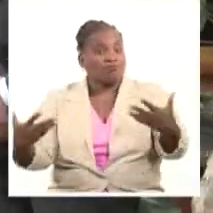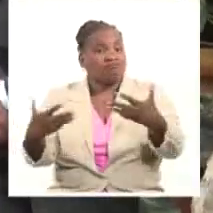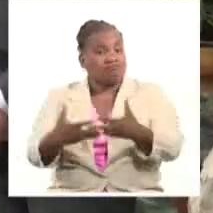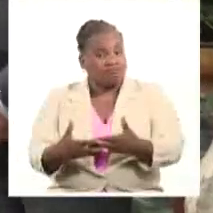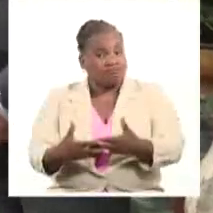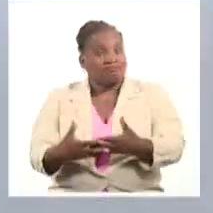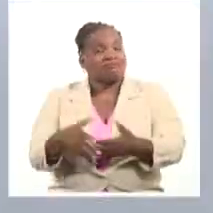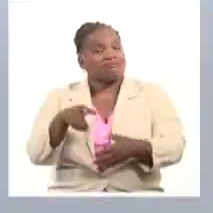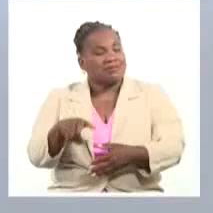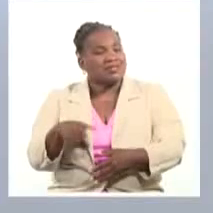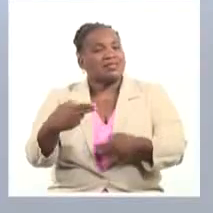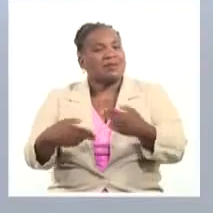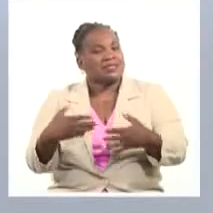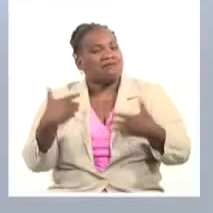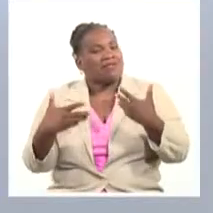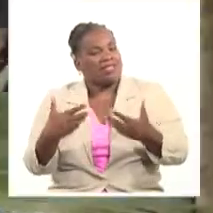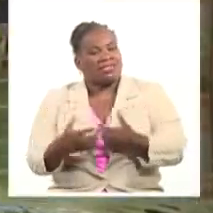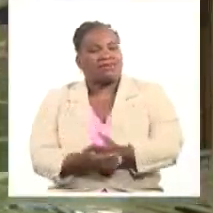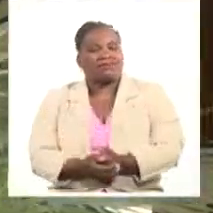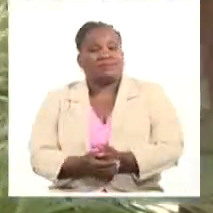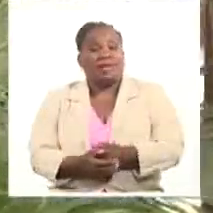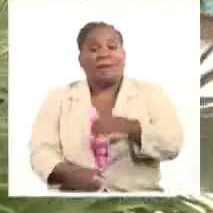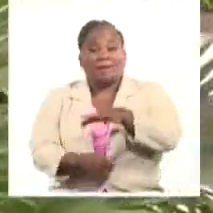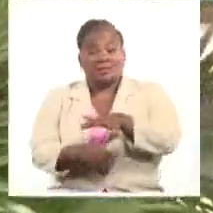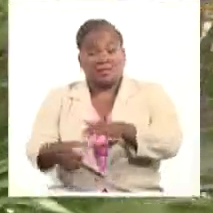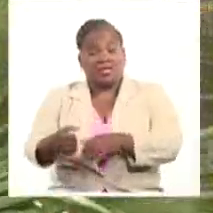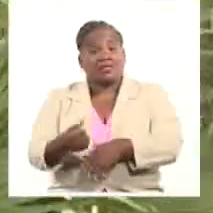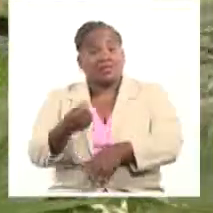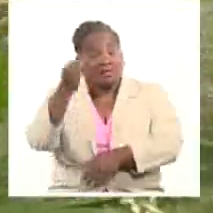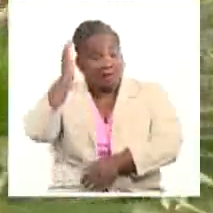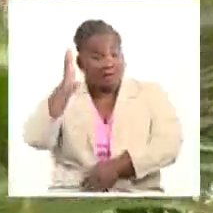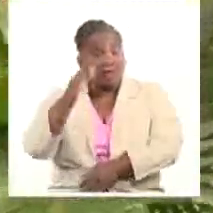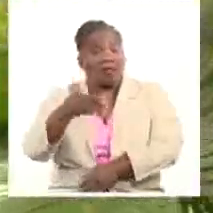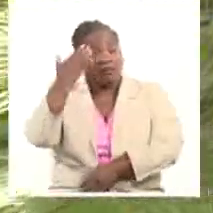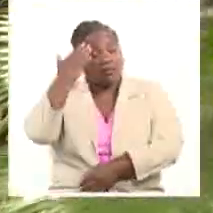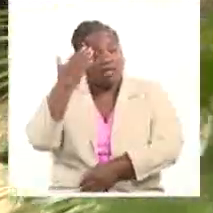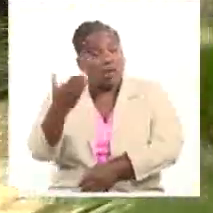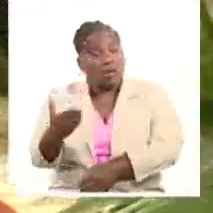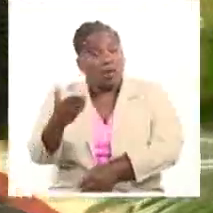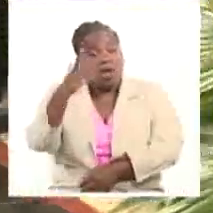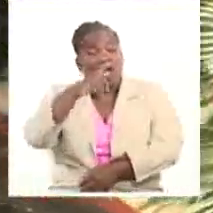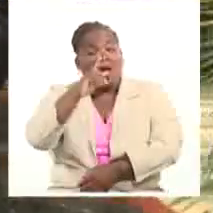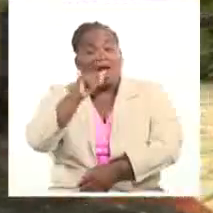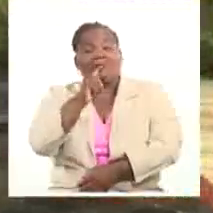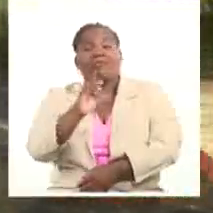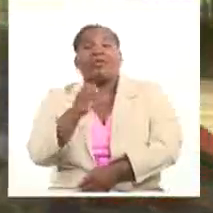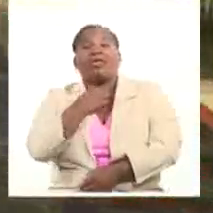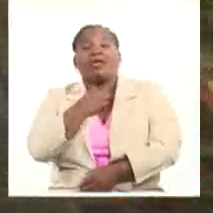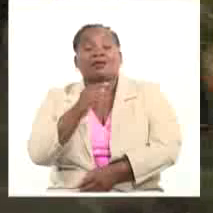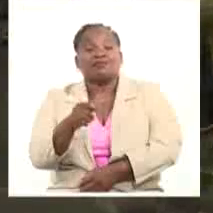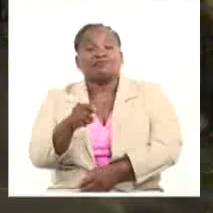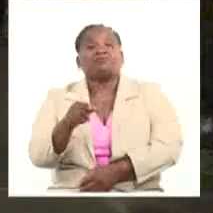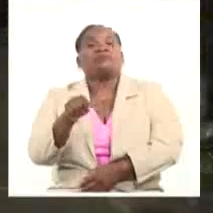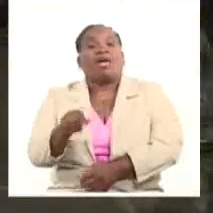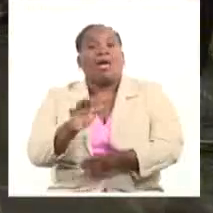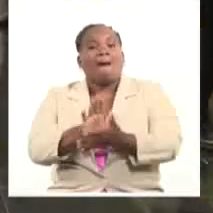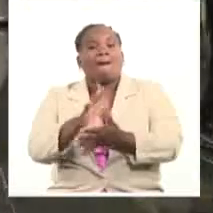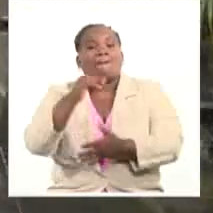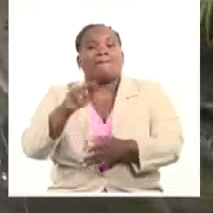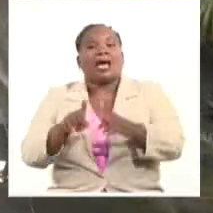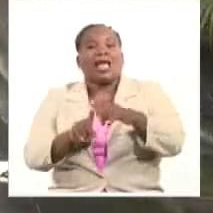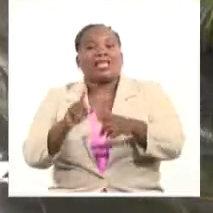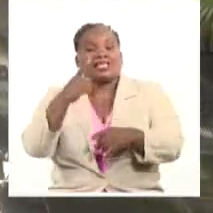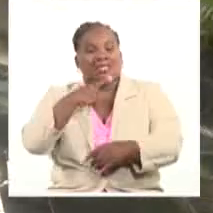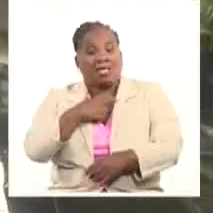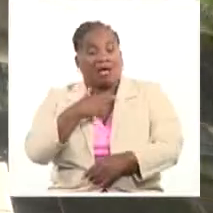espera conmemorar. Miguel Díaz-Canel saludó también al excelentísimo señor André D'Amato, nuevo embajador de la República de Malta, uno de los